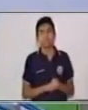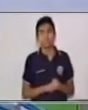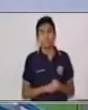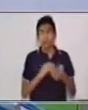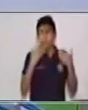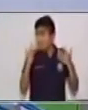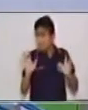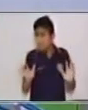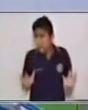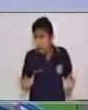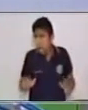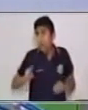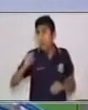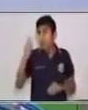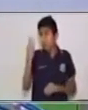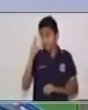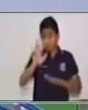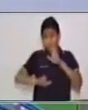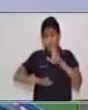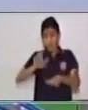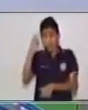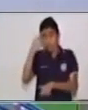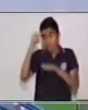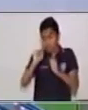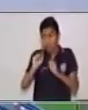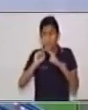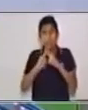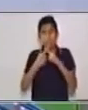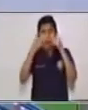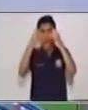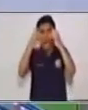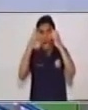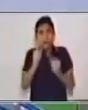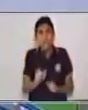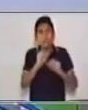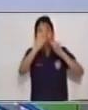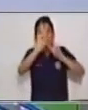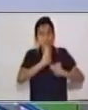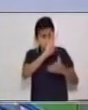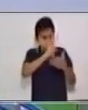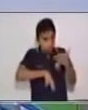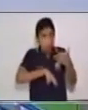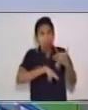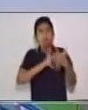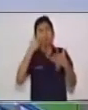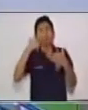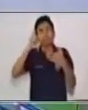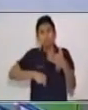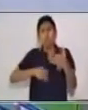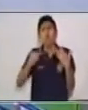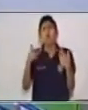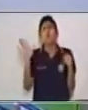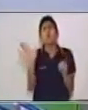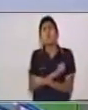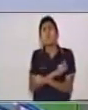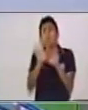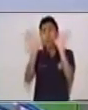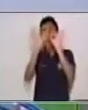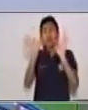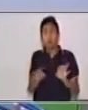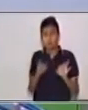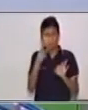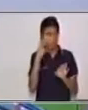Tomando en cuenta los tres pasos para empezar el análisis, vamos a concretarlo de esta forma para realizar